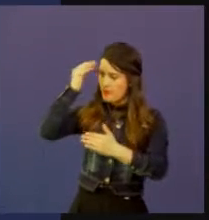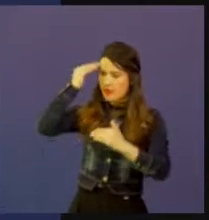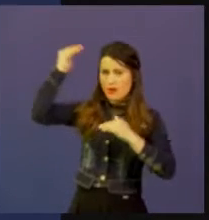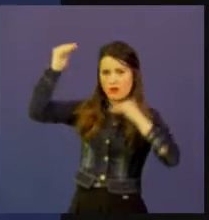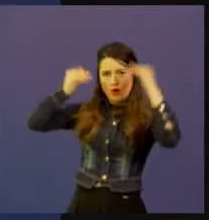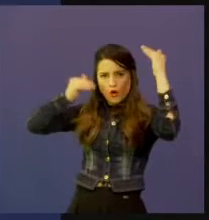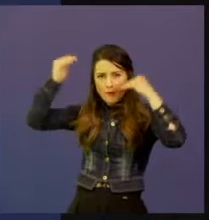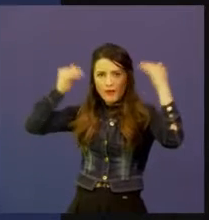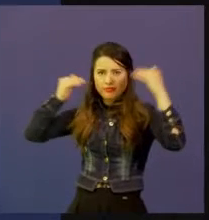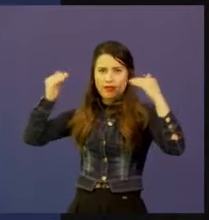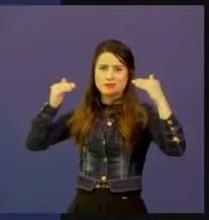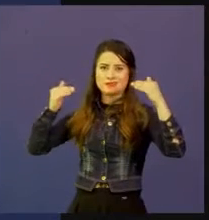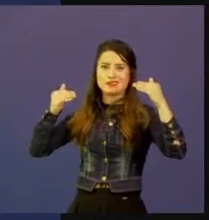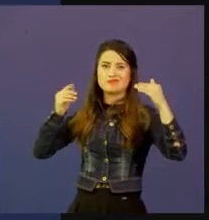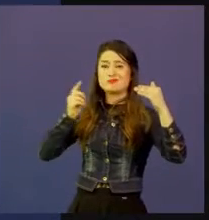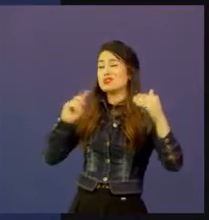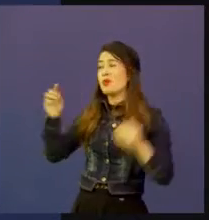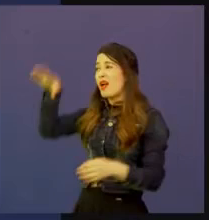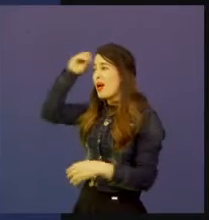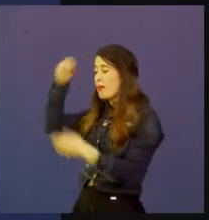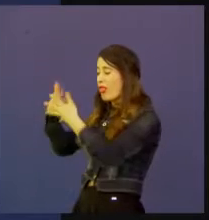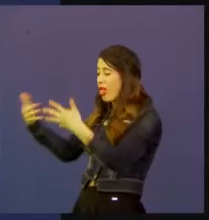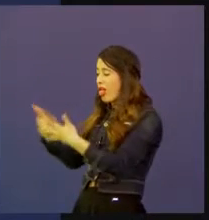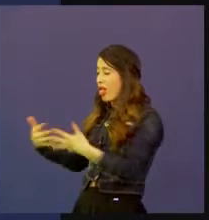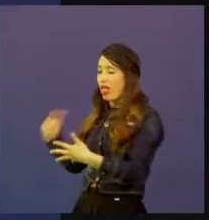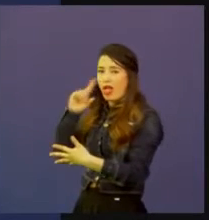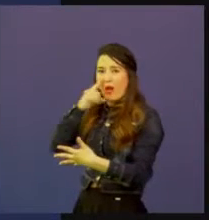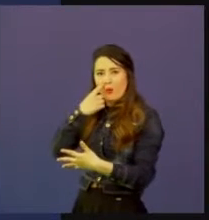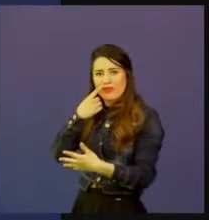sin perder la motivación por el aprendizaje.